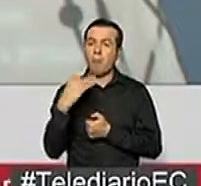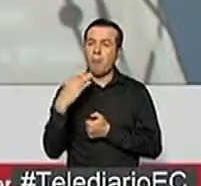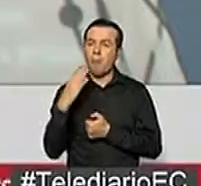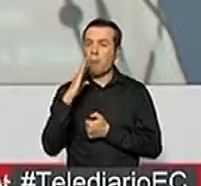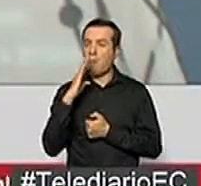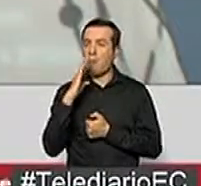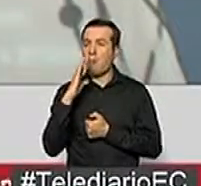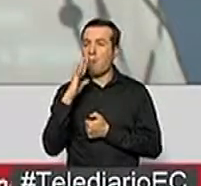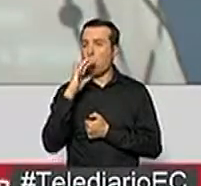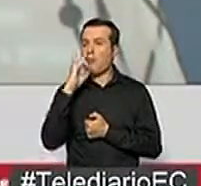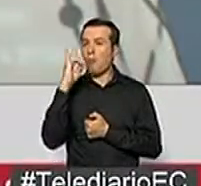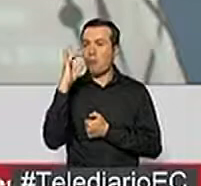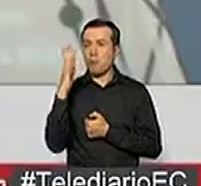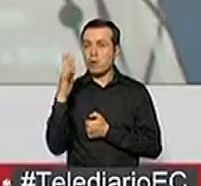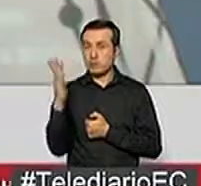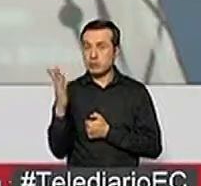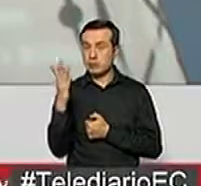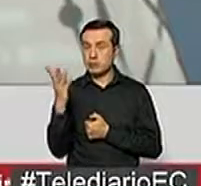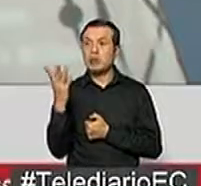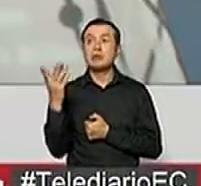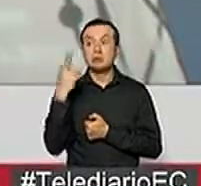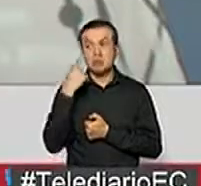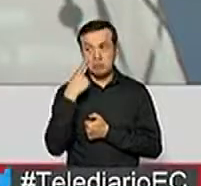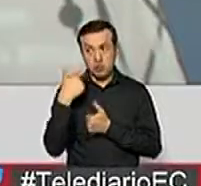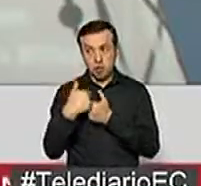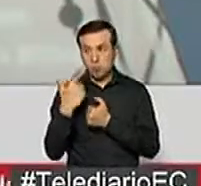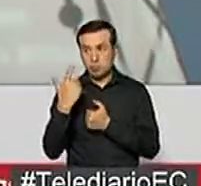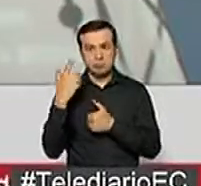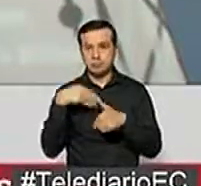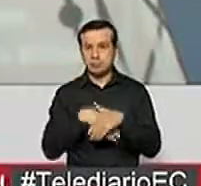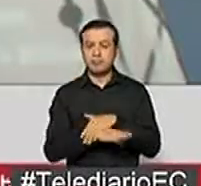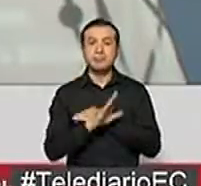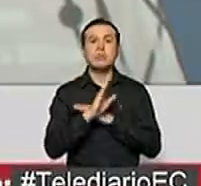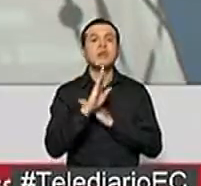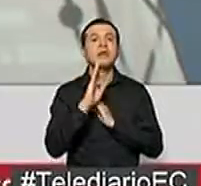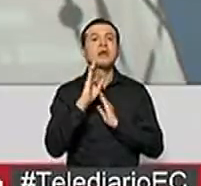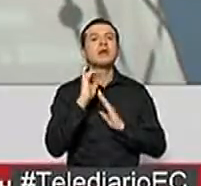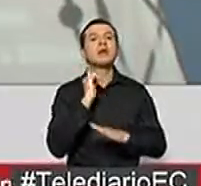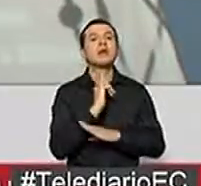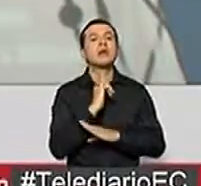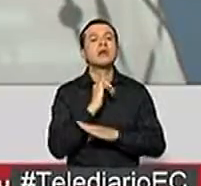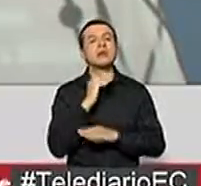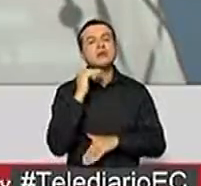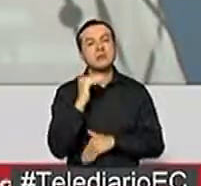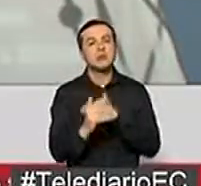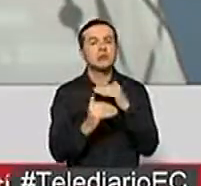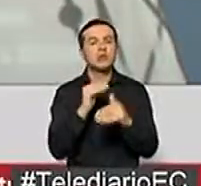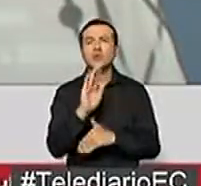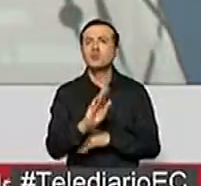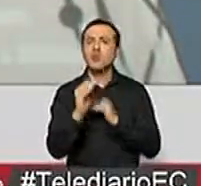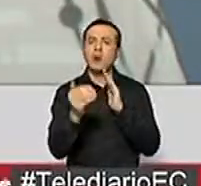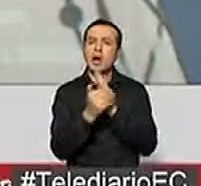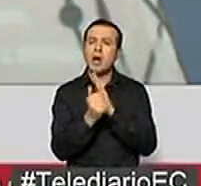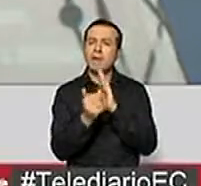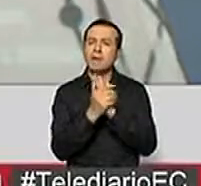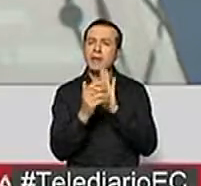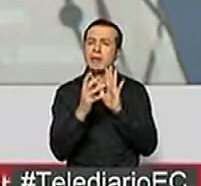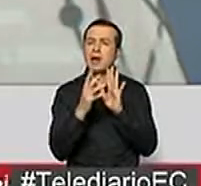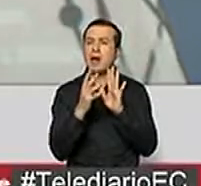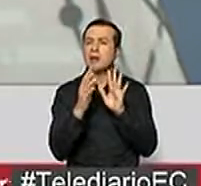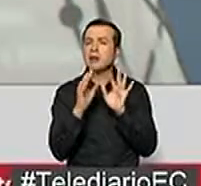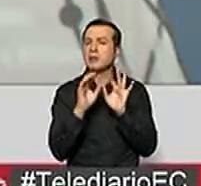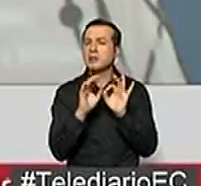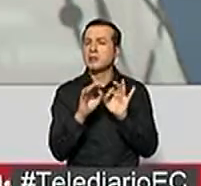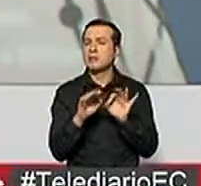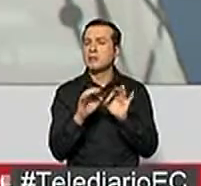digamos, tiene que entrar al convento. Uh-huh. Y a partir de ahí, ella empieza a desarrollar una serie de talentos místicos, ¿sí?